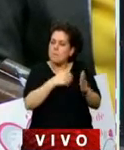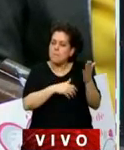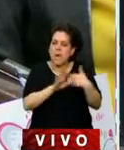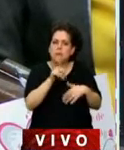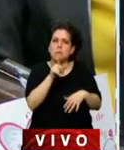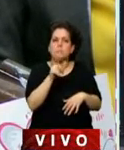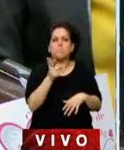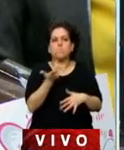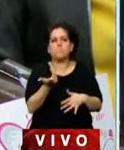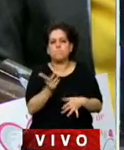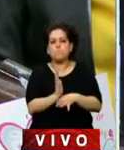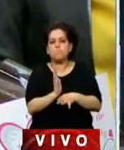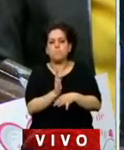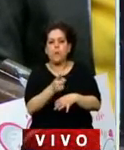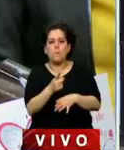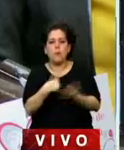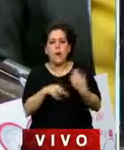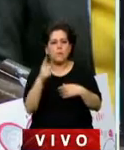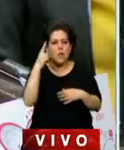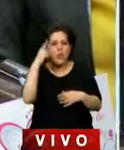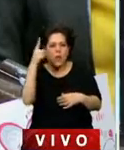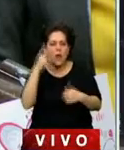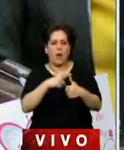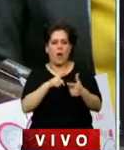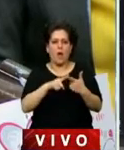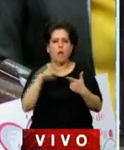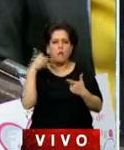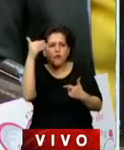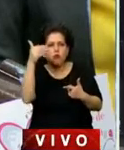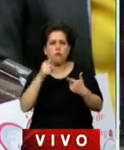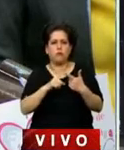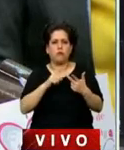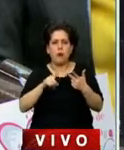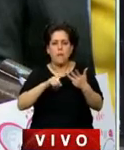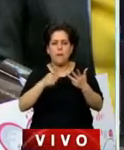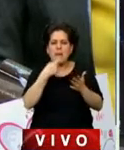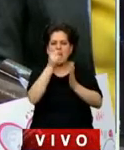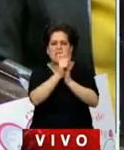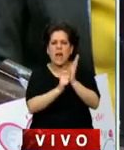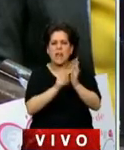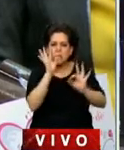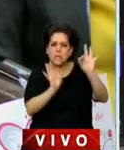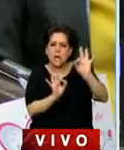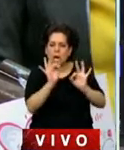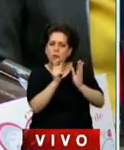ver con las alícuotas que tiene que abonar cada empresa. Este canon no se